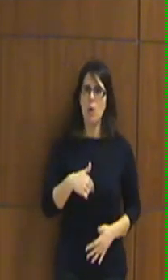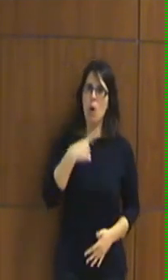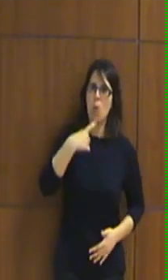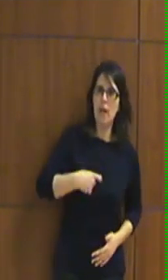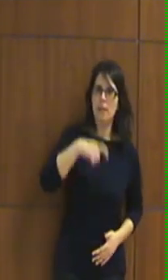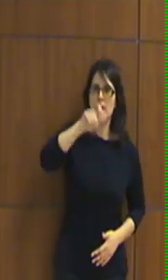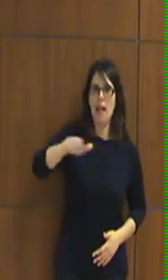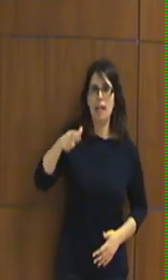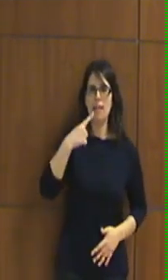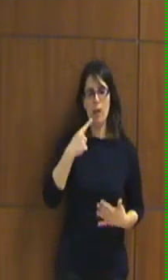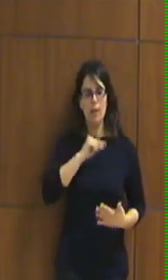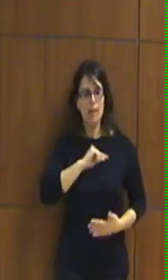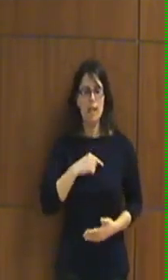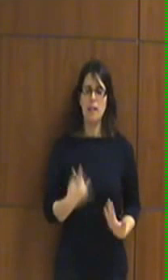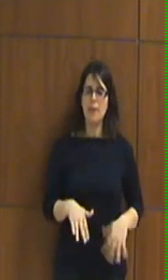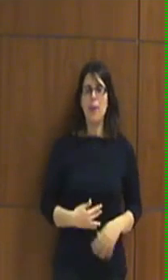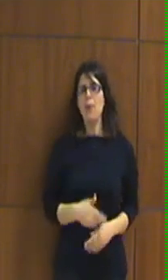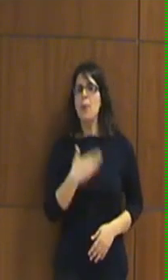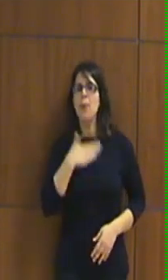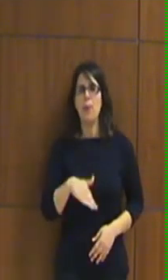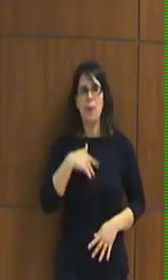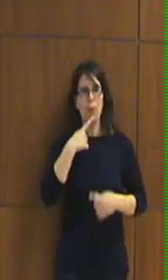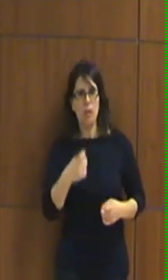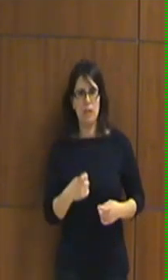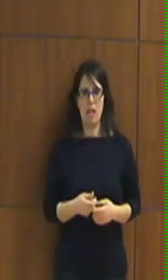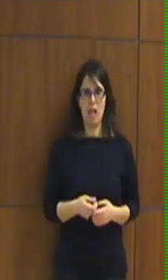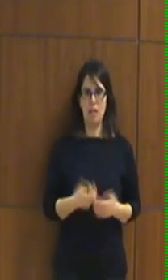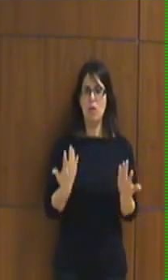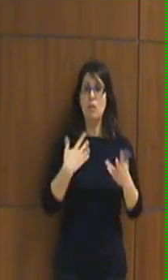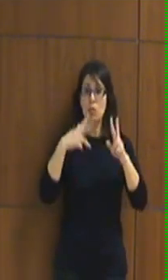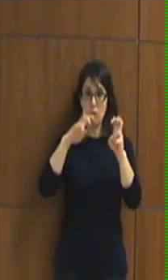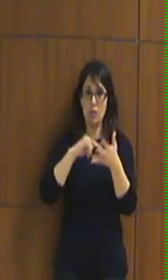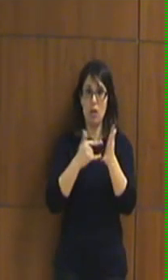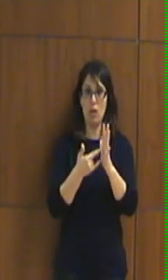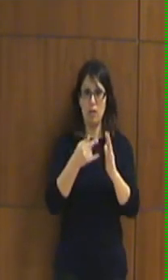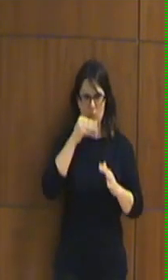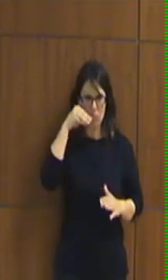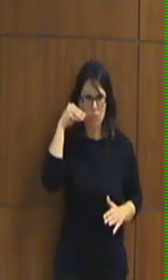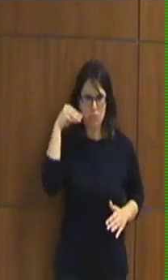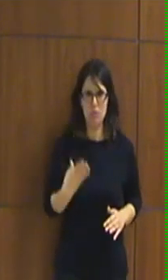Entonces, las nuevas tecnologías están muy bien,